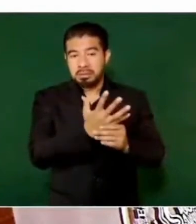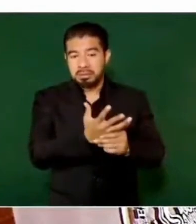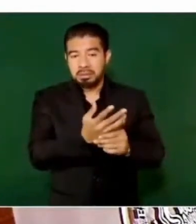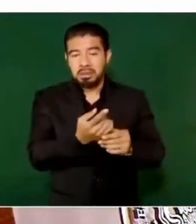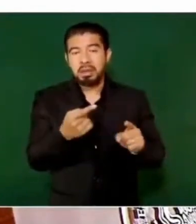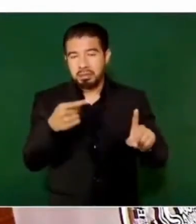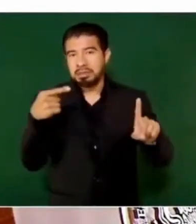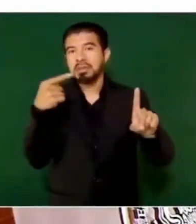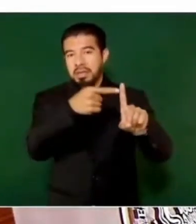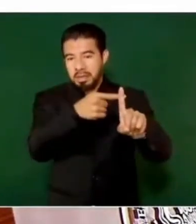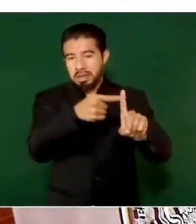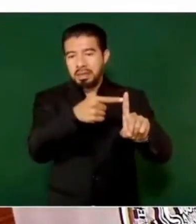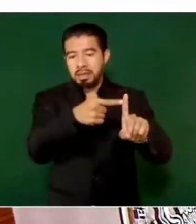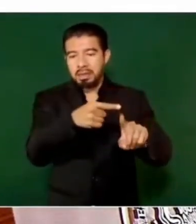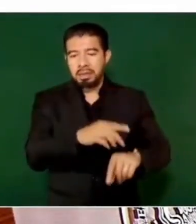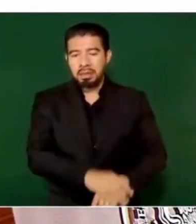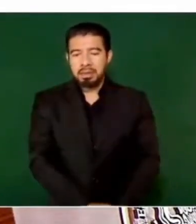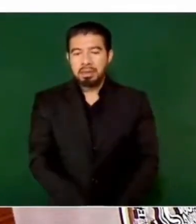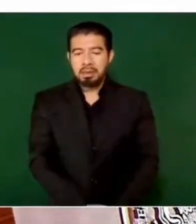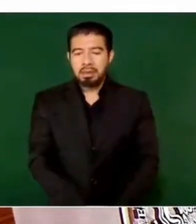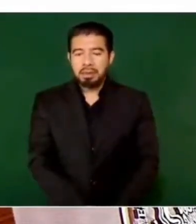señalar que